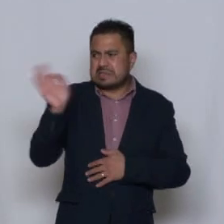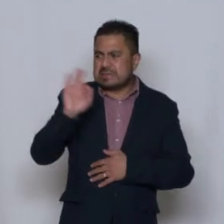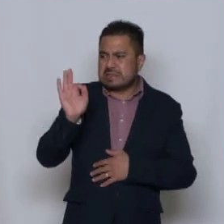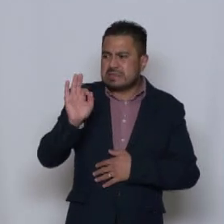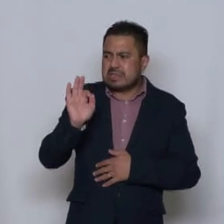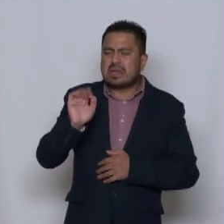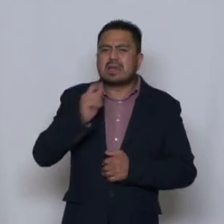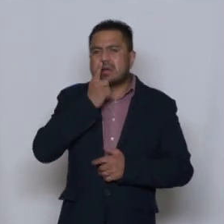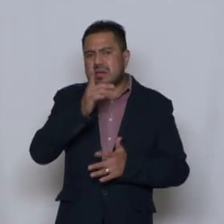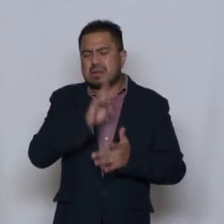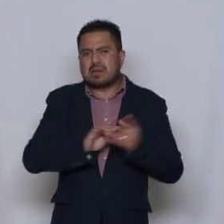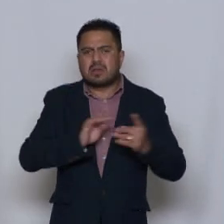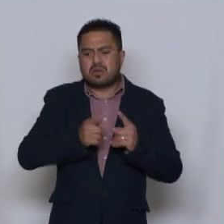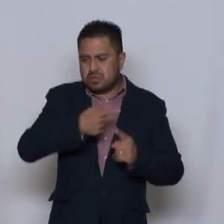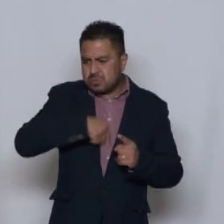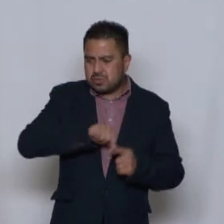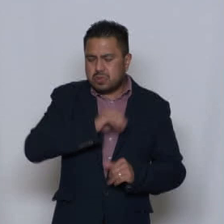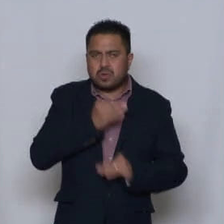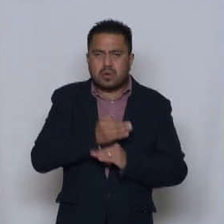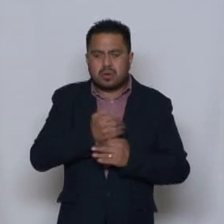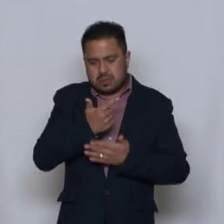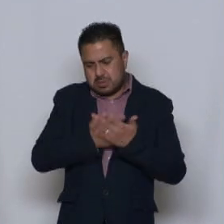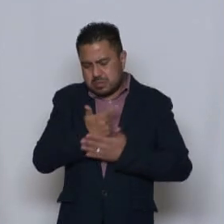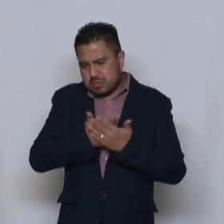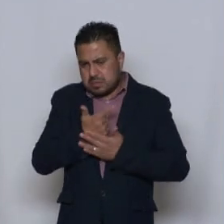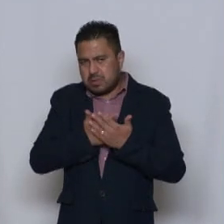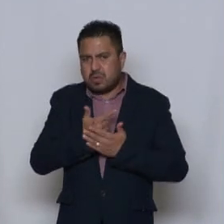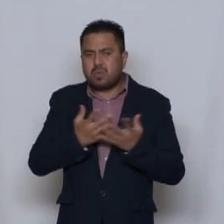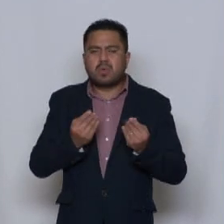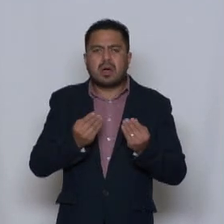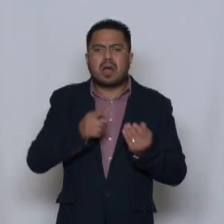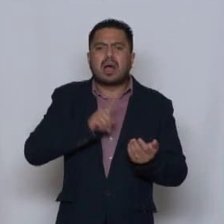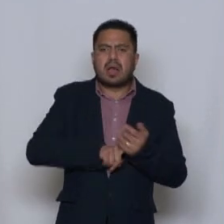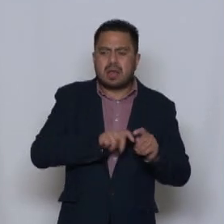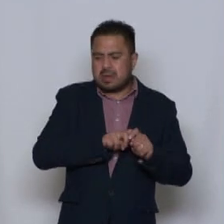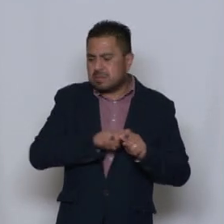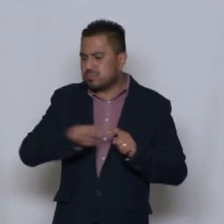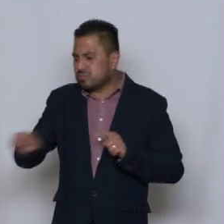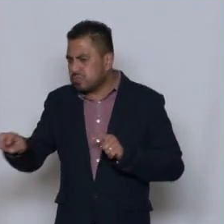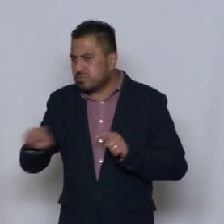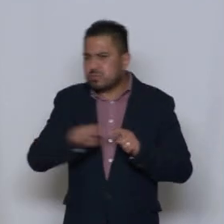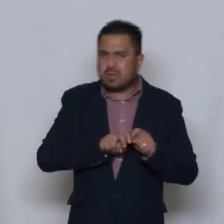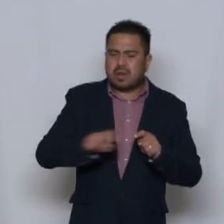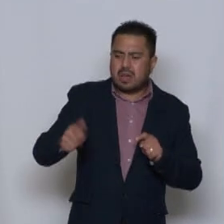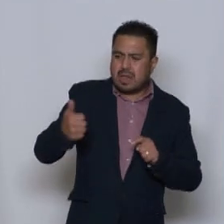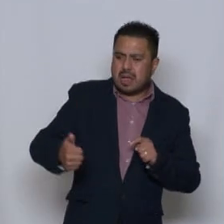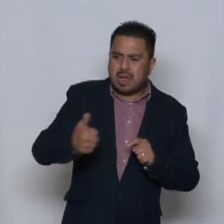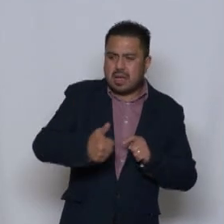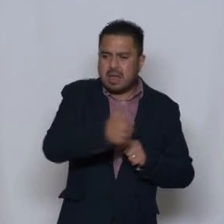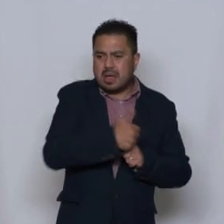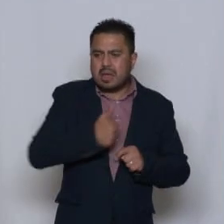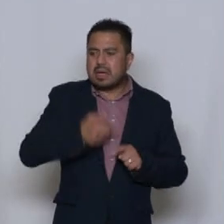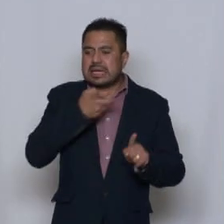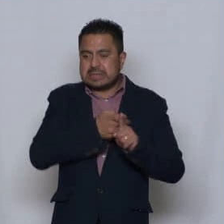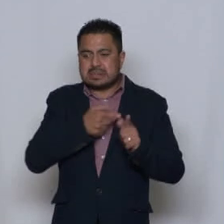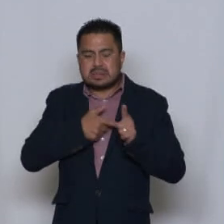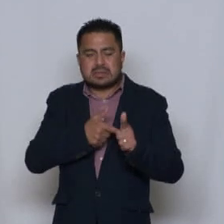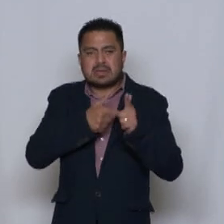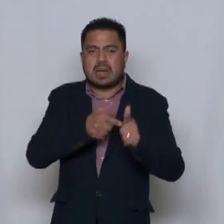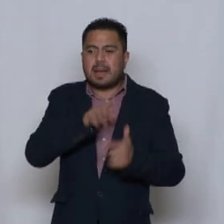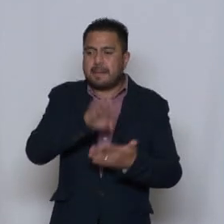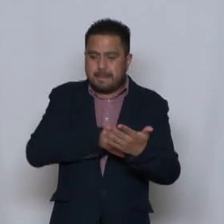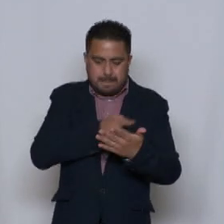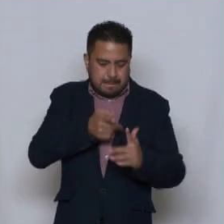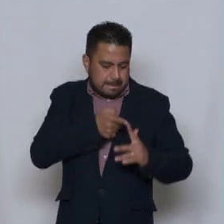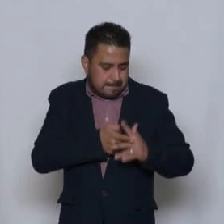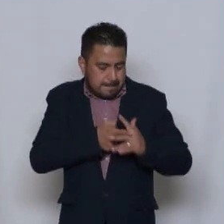decir, nosotros contabilizamos cuántos desplazamientos hay de cada tamaño y eso sigue un patrón